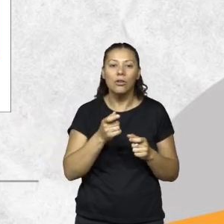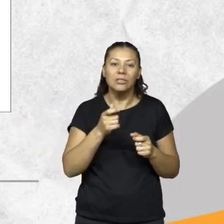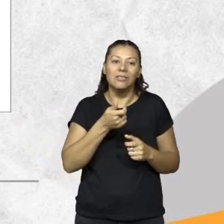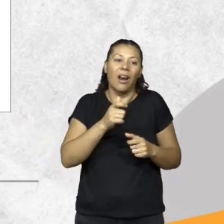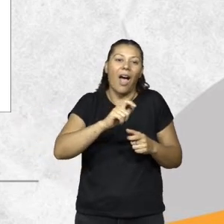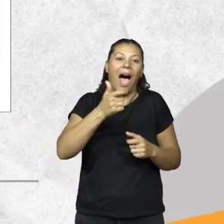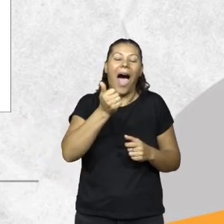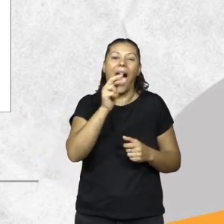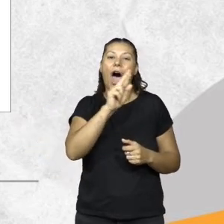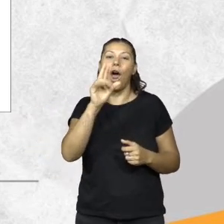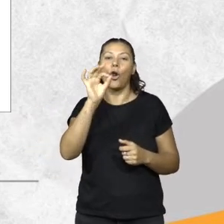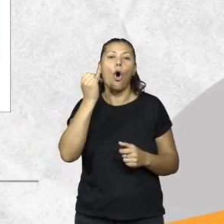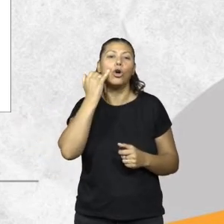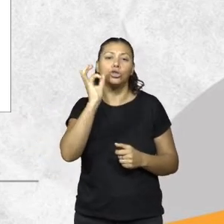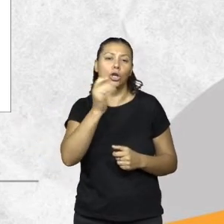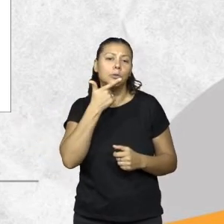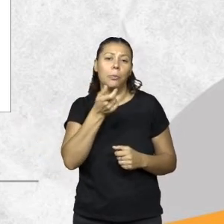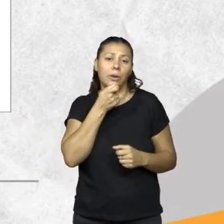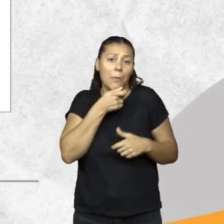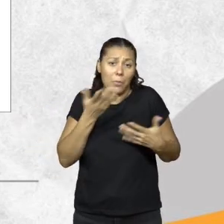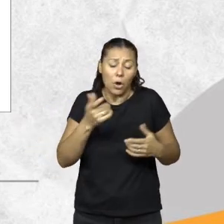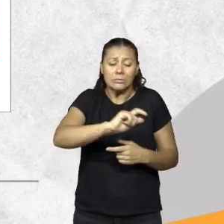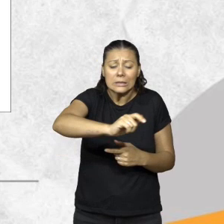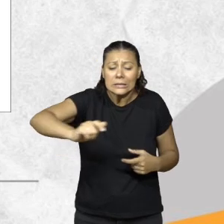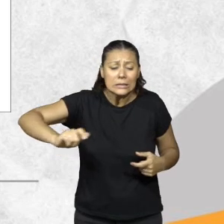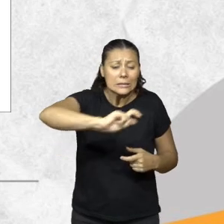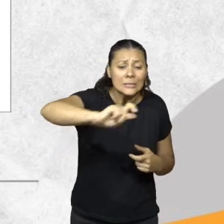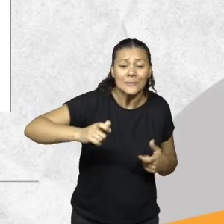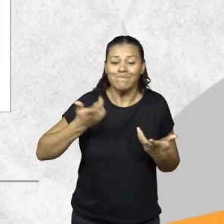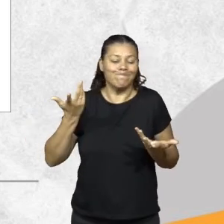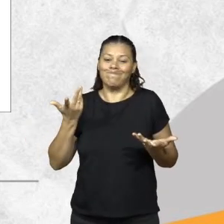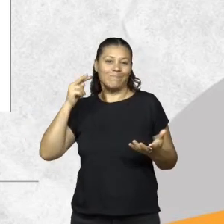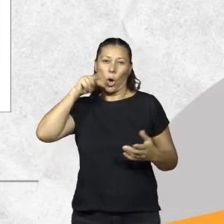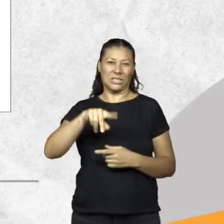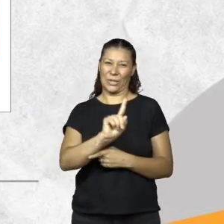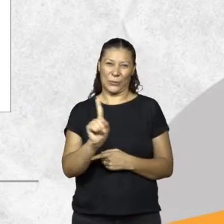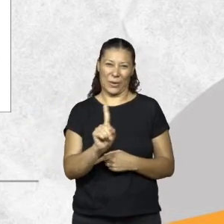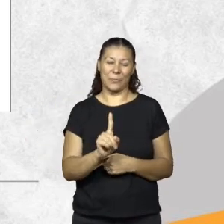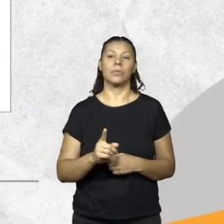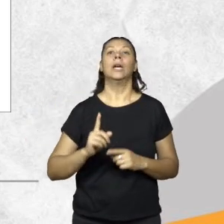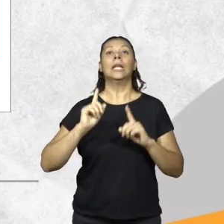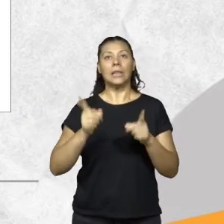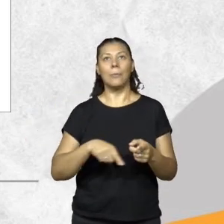satélite. Y bueno, porque también pueden haber que las indicaciones en esta calibración, por